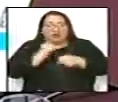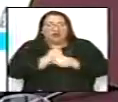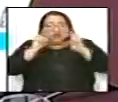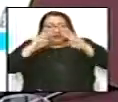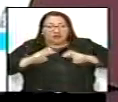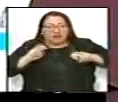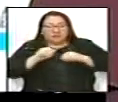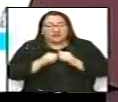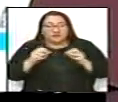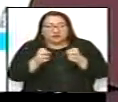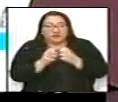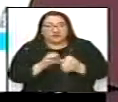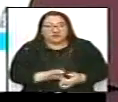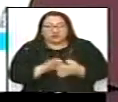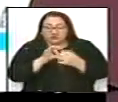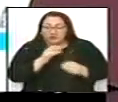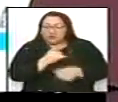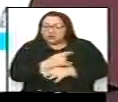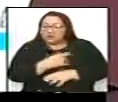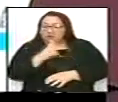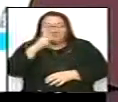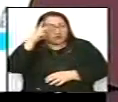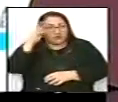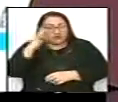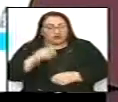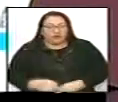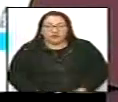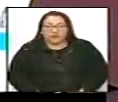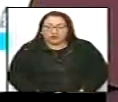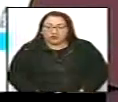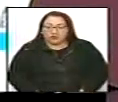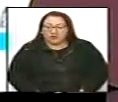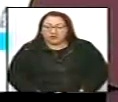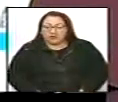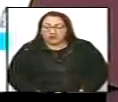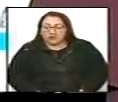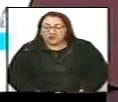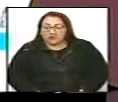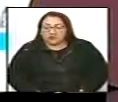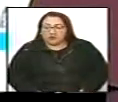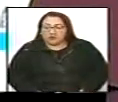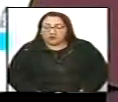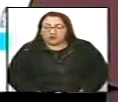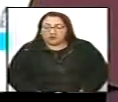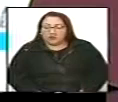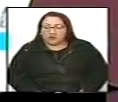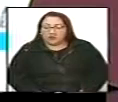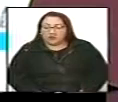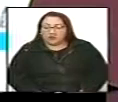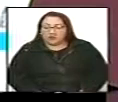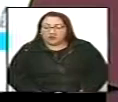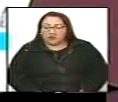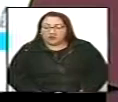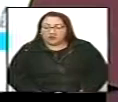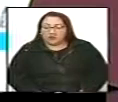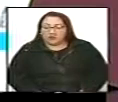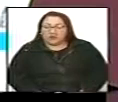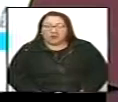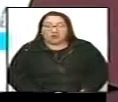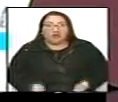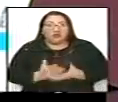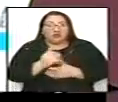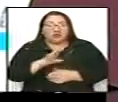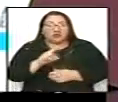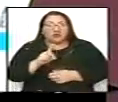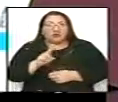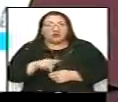llevada a cabo por el equipo especial contra Keiko Fujimori Iguchi, partido político Fuerza Popular y otros, la carpeta